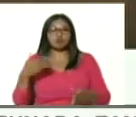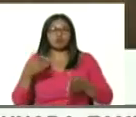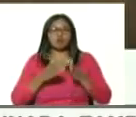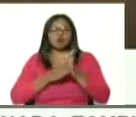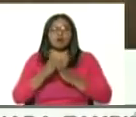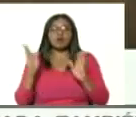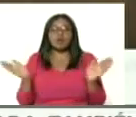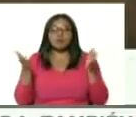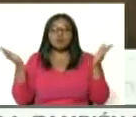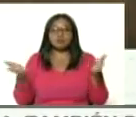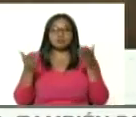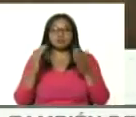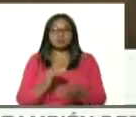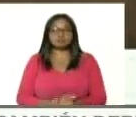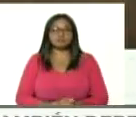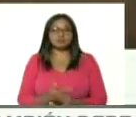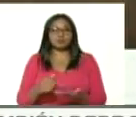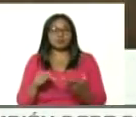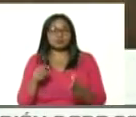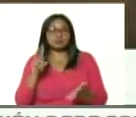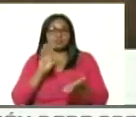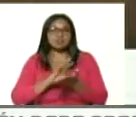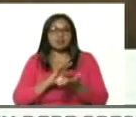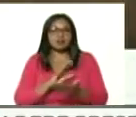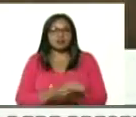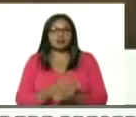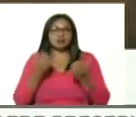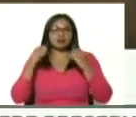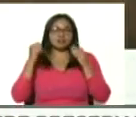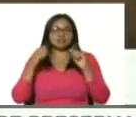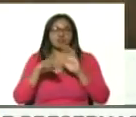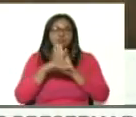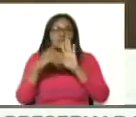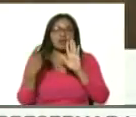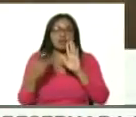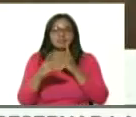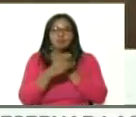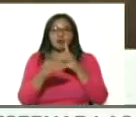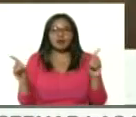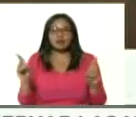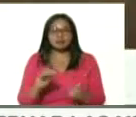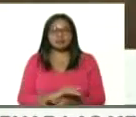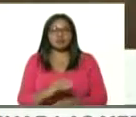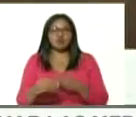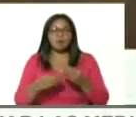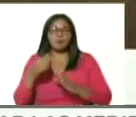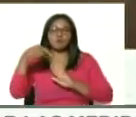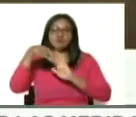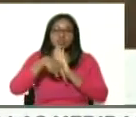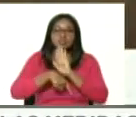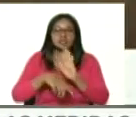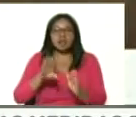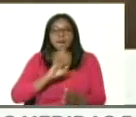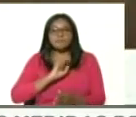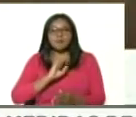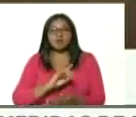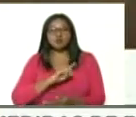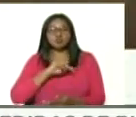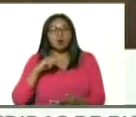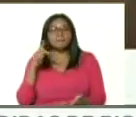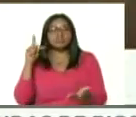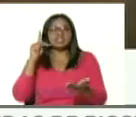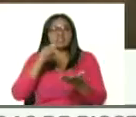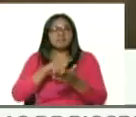realizar. Hay elementos que son centrales, el ejercicio de la democracia, cómo nosotros profundizamos en que en lo cotidiano la gente pueda participar